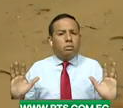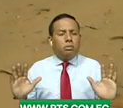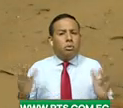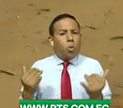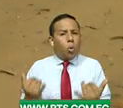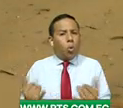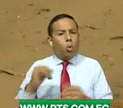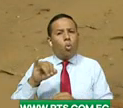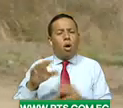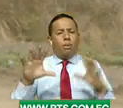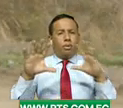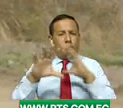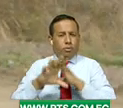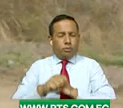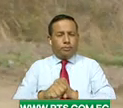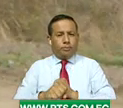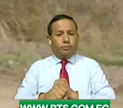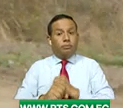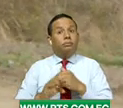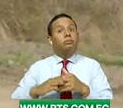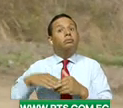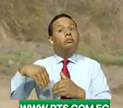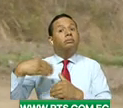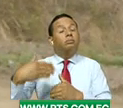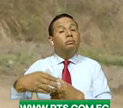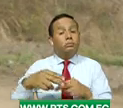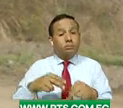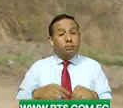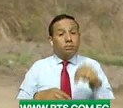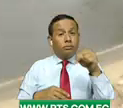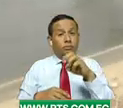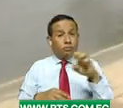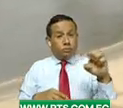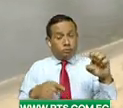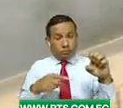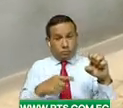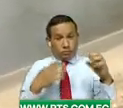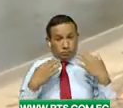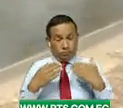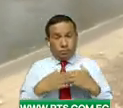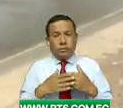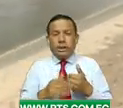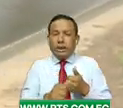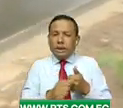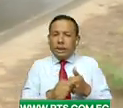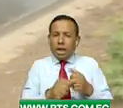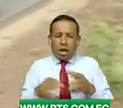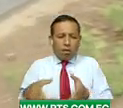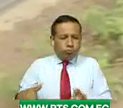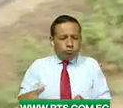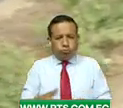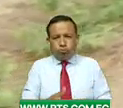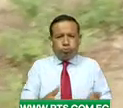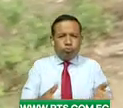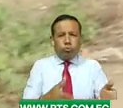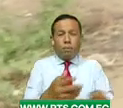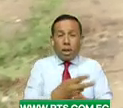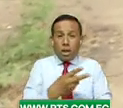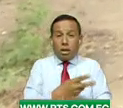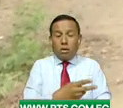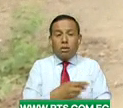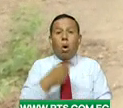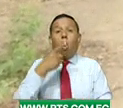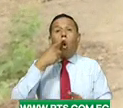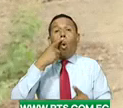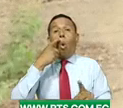jueves, horas después, también en el noroeste de Guayaquil, pero cerca del trasvase o canal de la muerte. La Policía Nacional encontró al conductor a quien